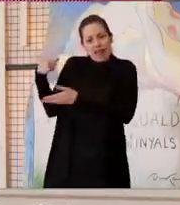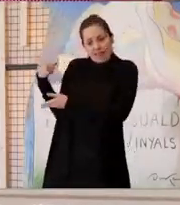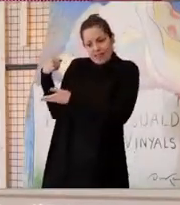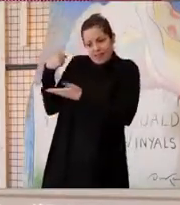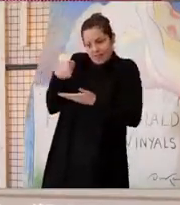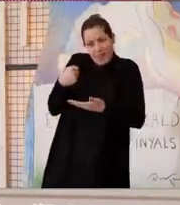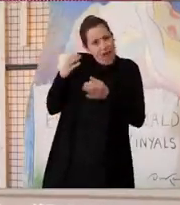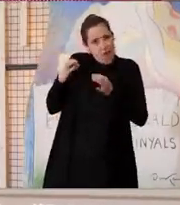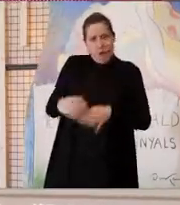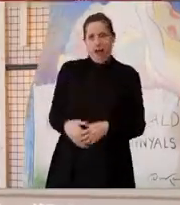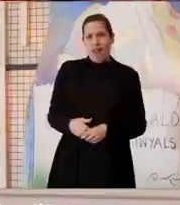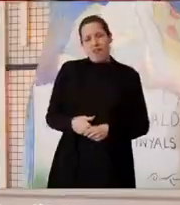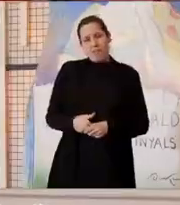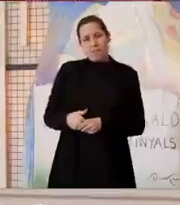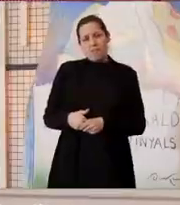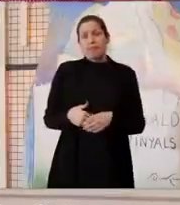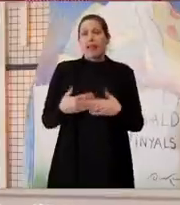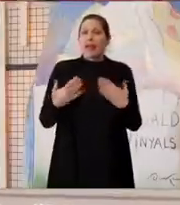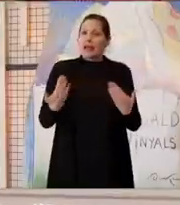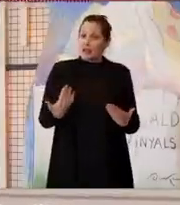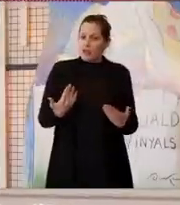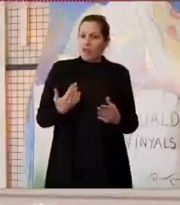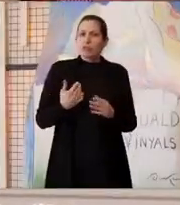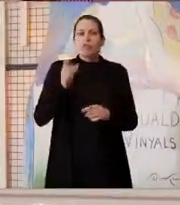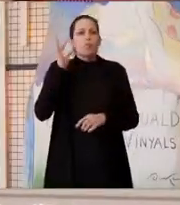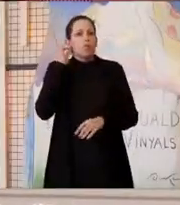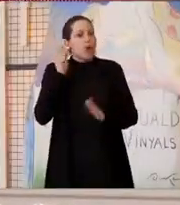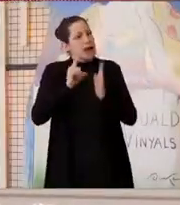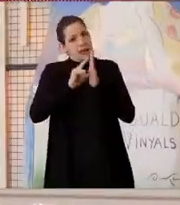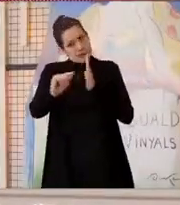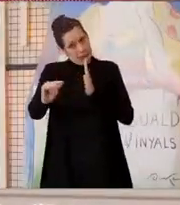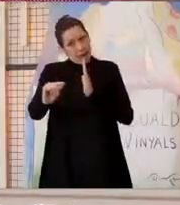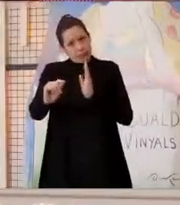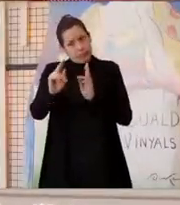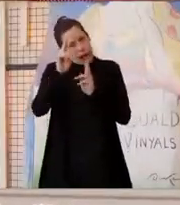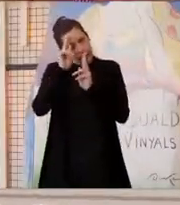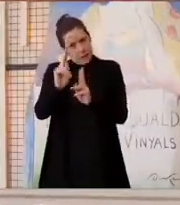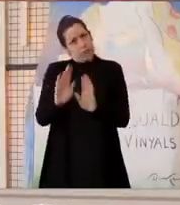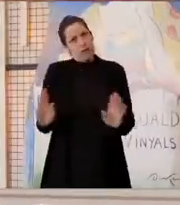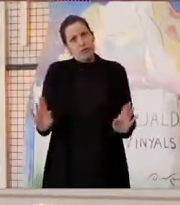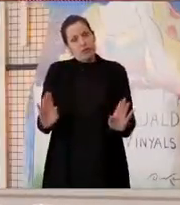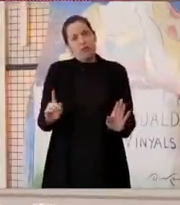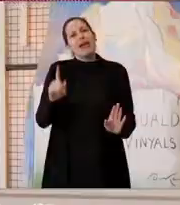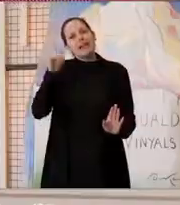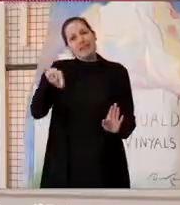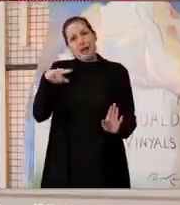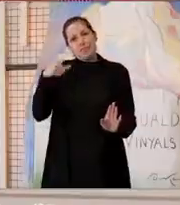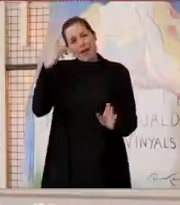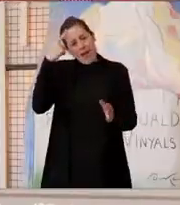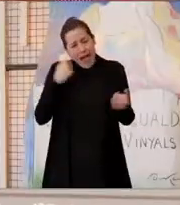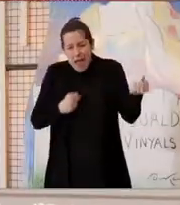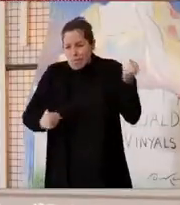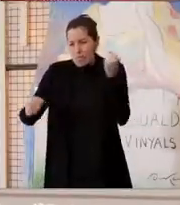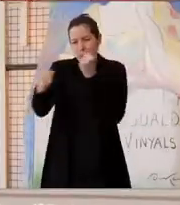Por lo tanto las que se van se van respeto absoluto absoluta empatía absoluto